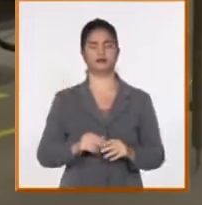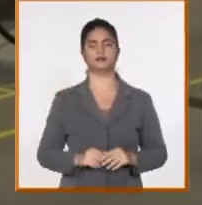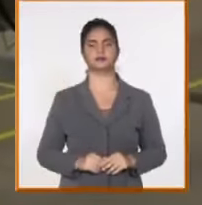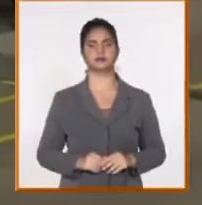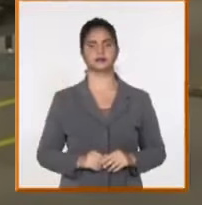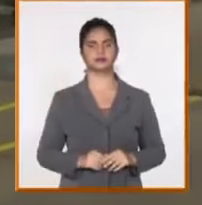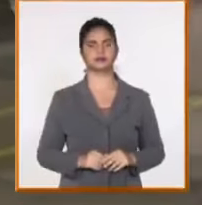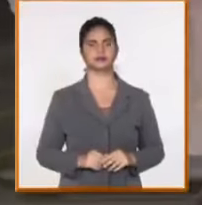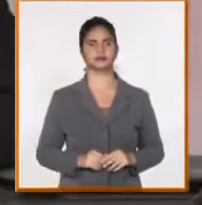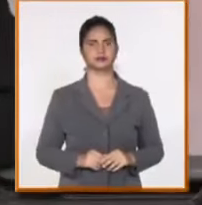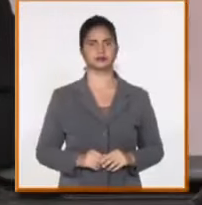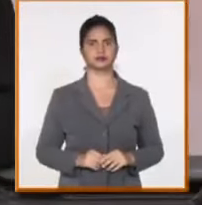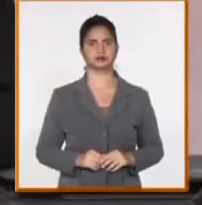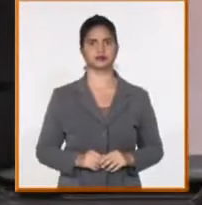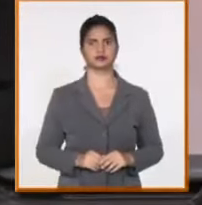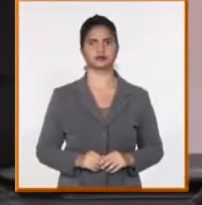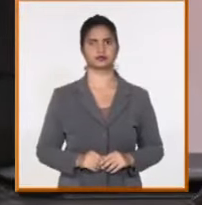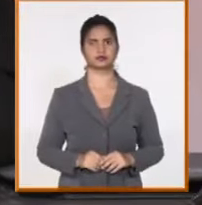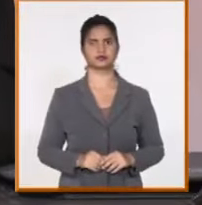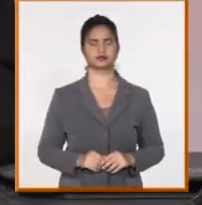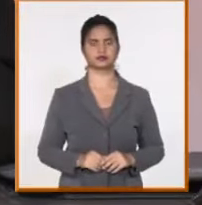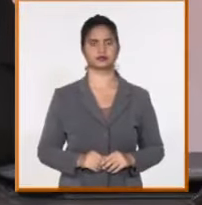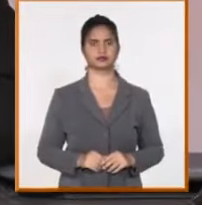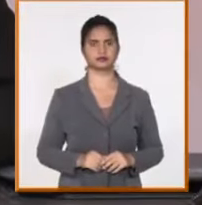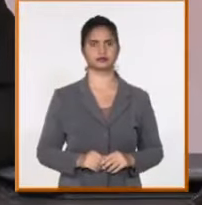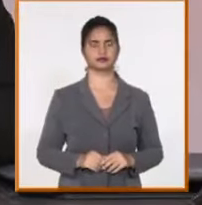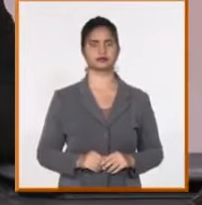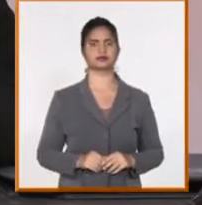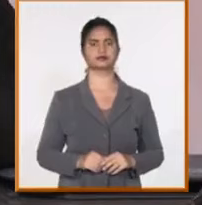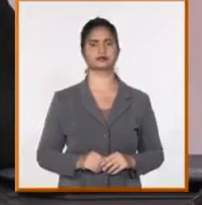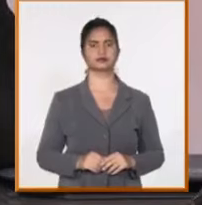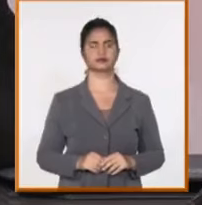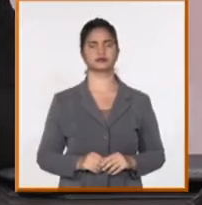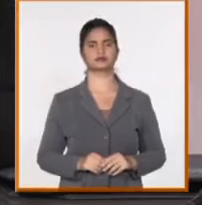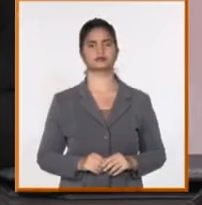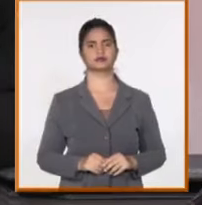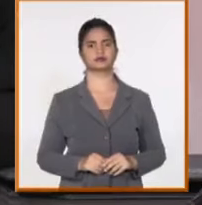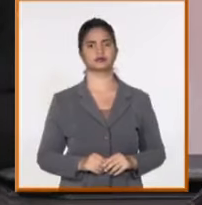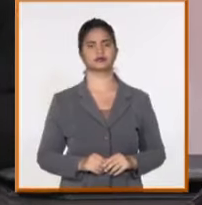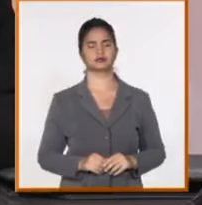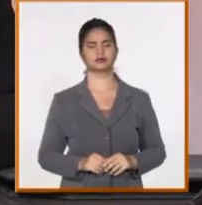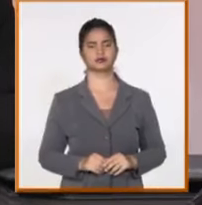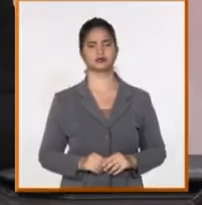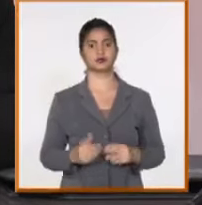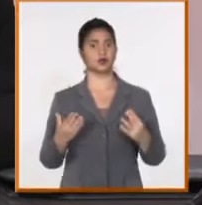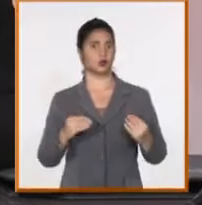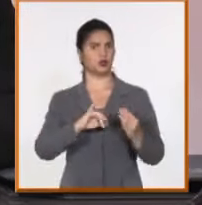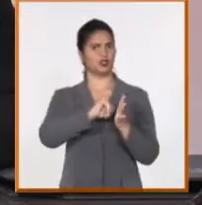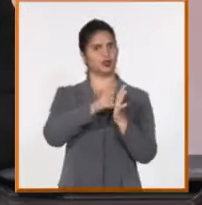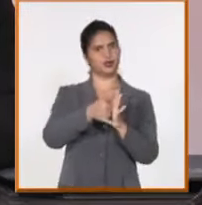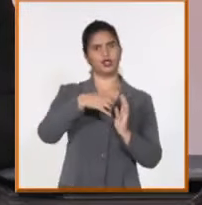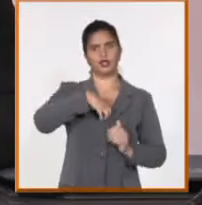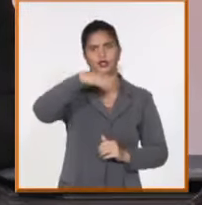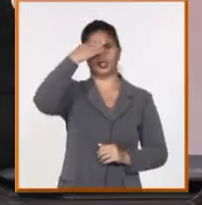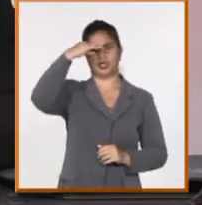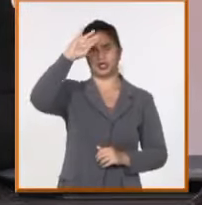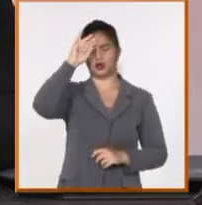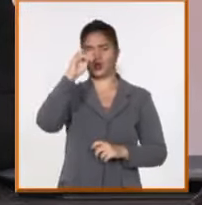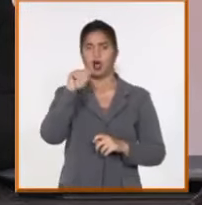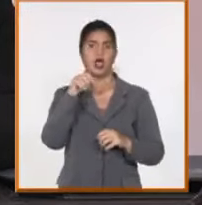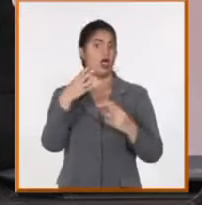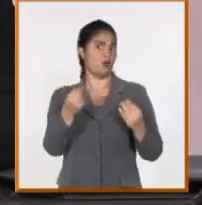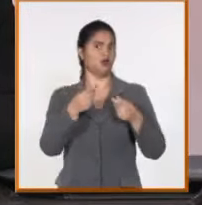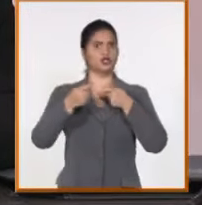ideas multimedios Bueno hay por supuesto oportunidades que se van abriendo y también pues